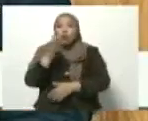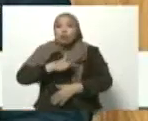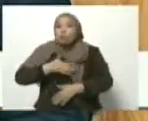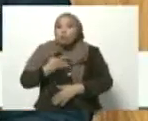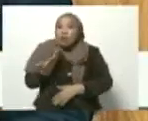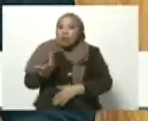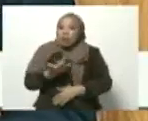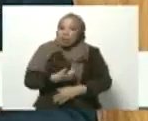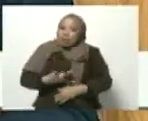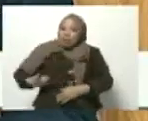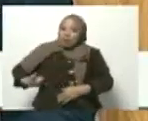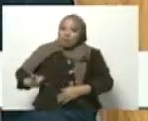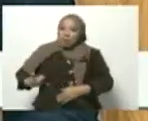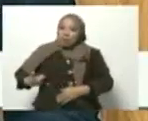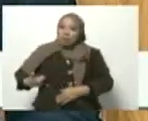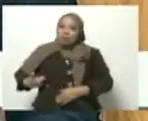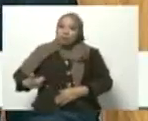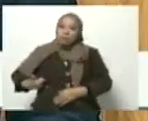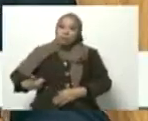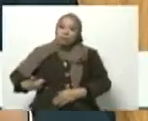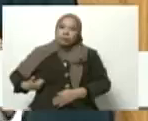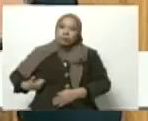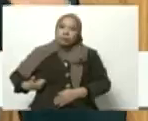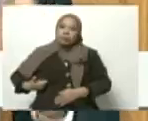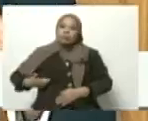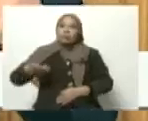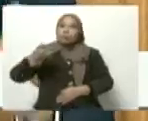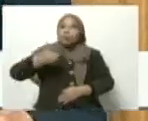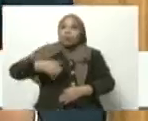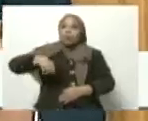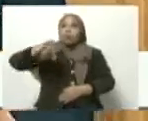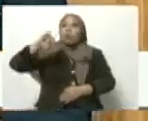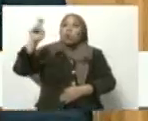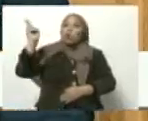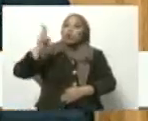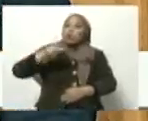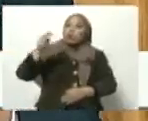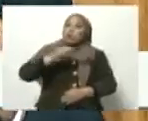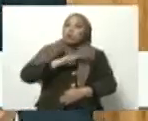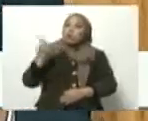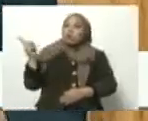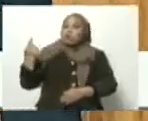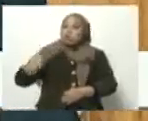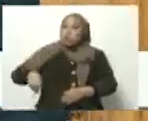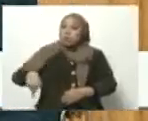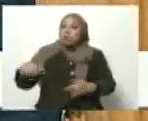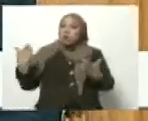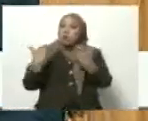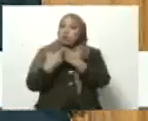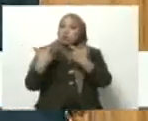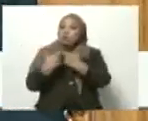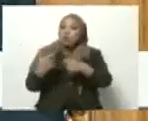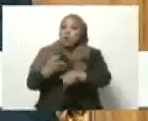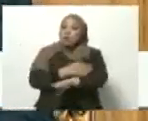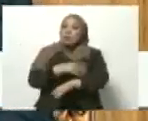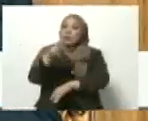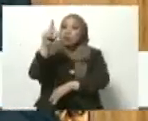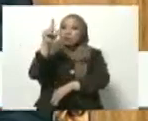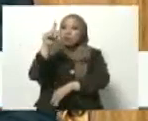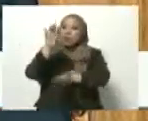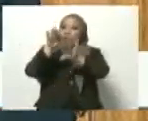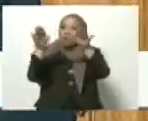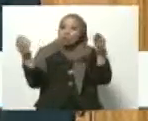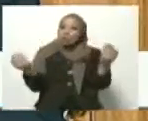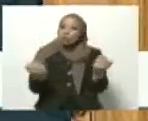matar por hambre. Y a Rusia, como nunca antes de la Segunda Guerra Mundial, miren la situación nueva. La situación nueva es